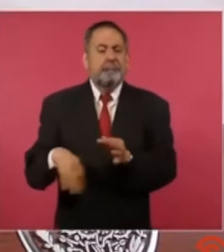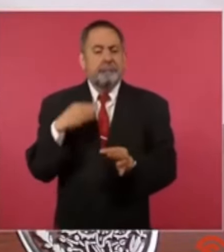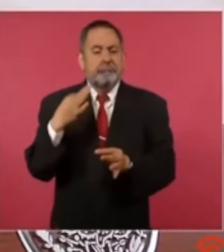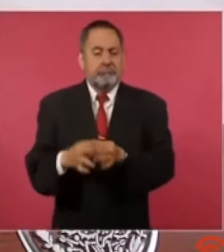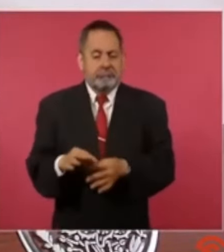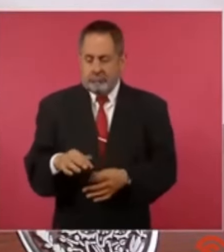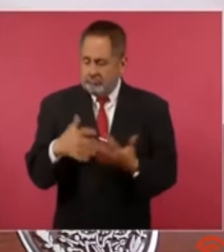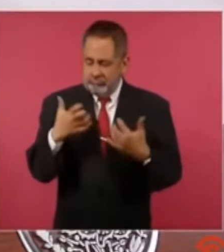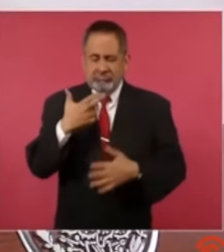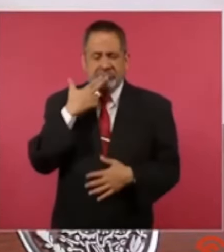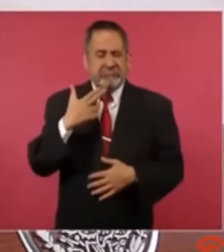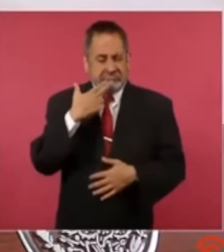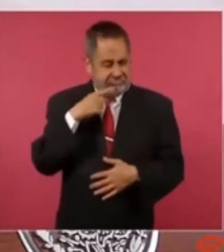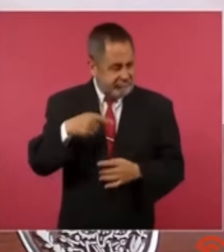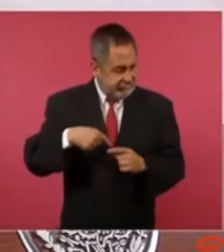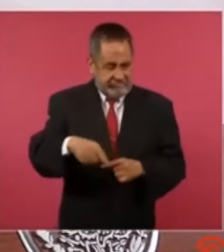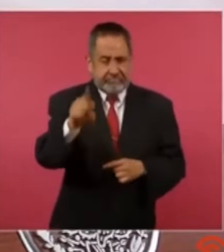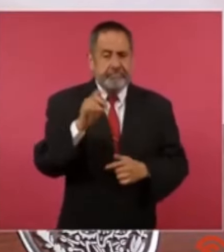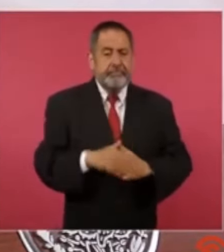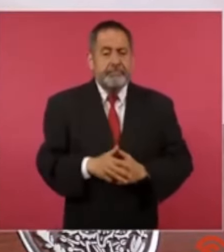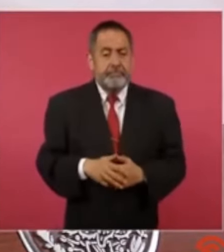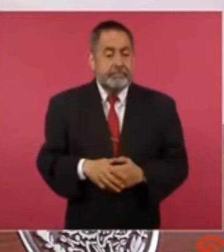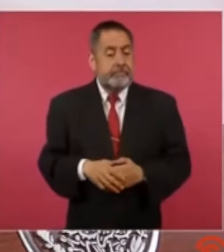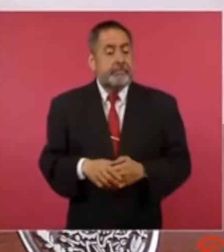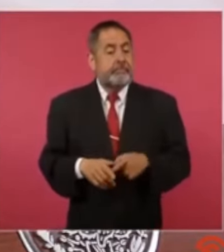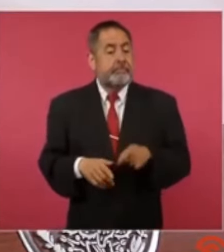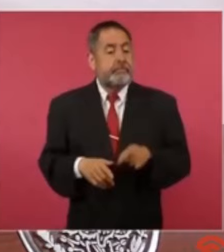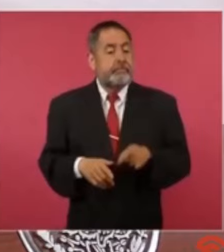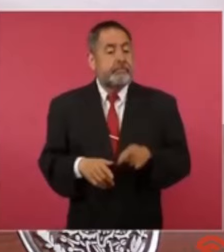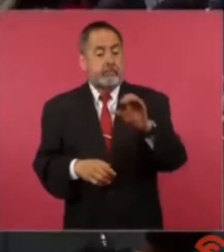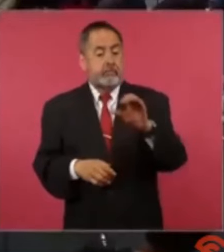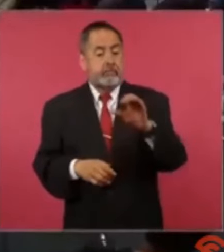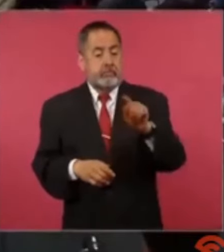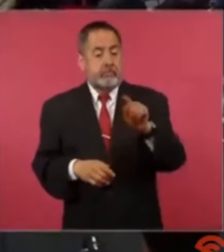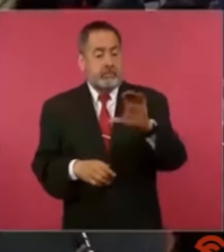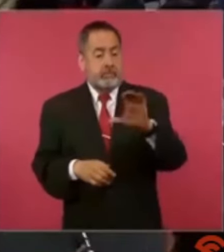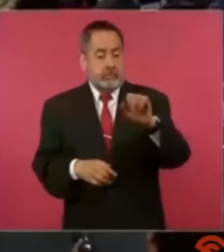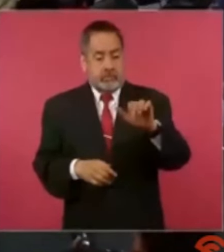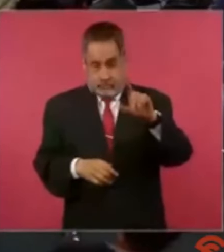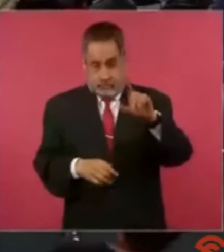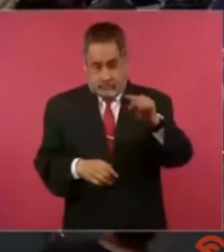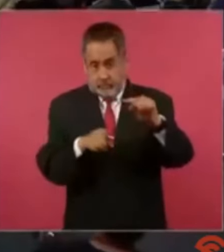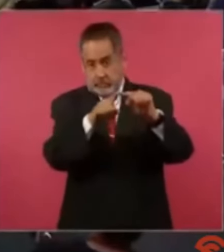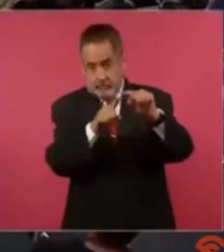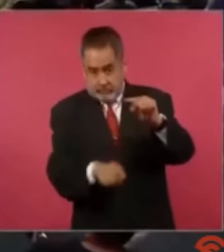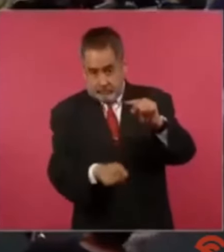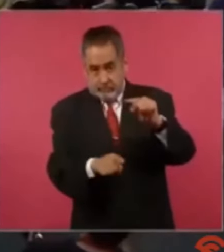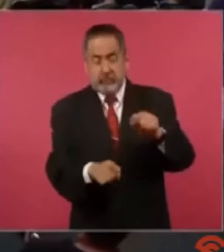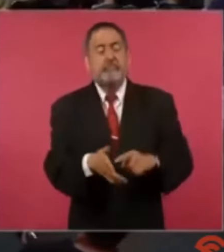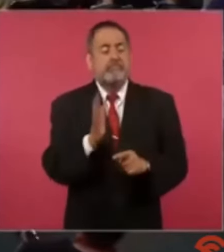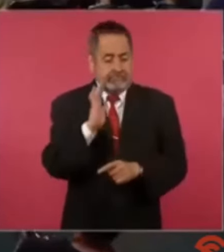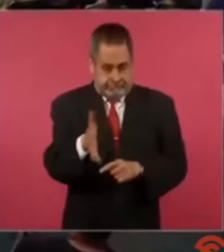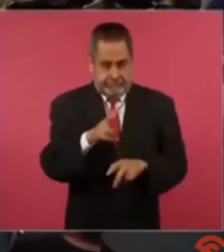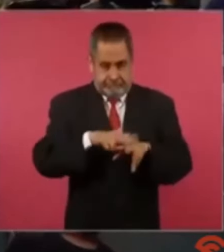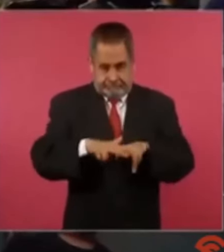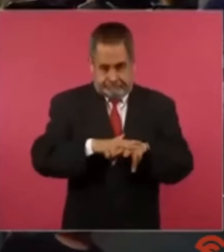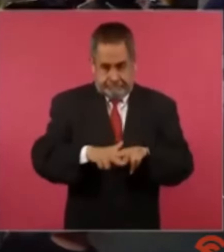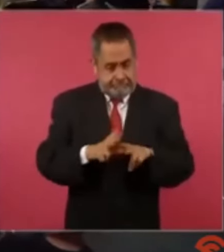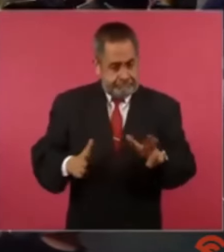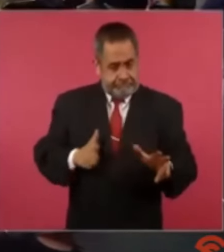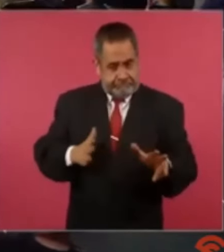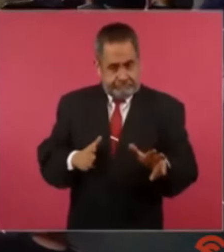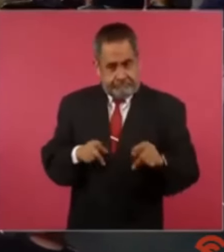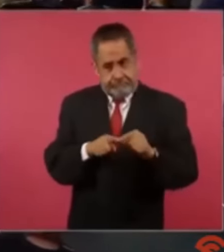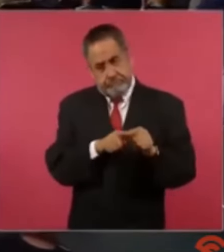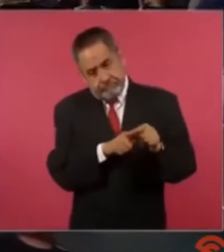funcionando. Y de Coatzacoalcos ya está funcionando el tren a